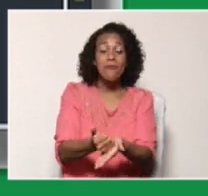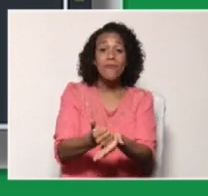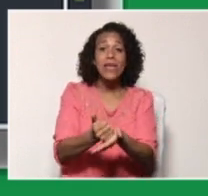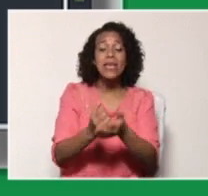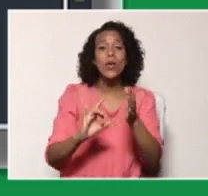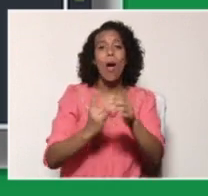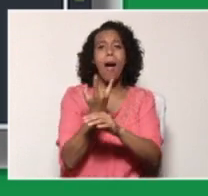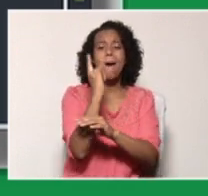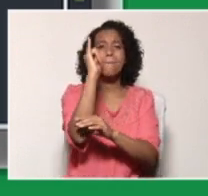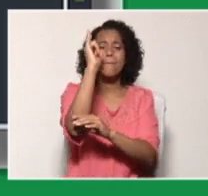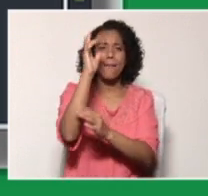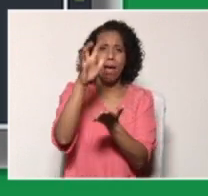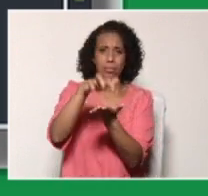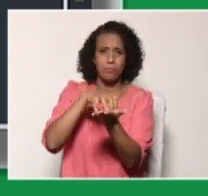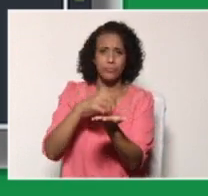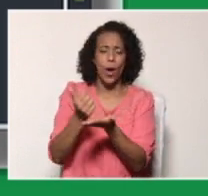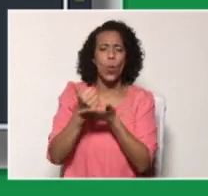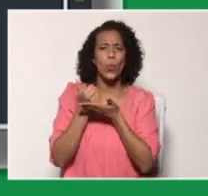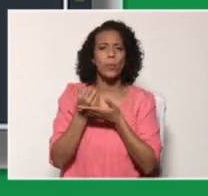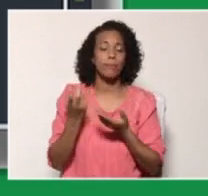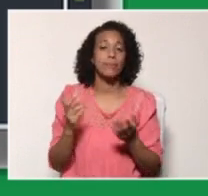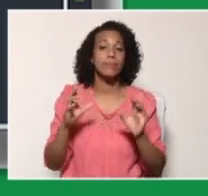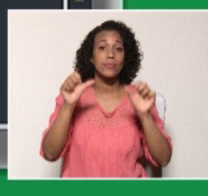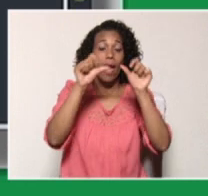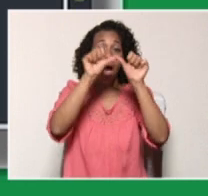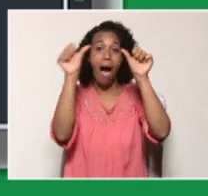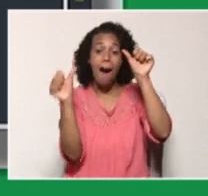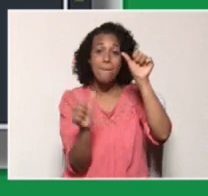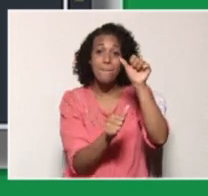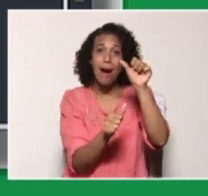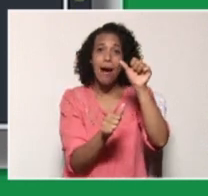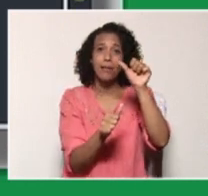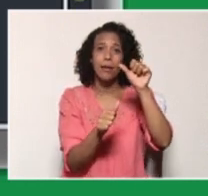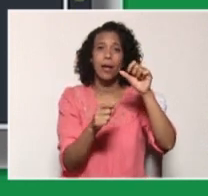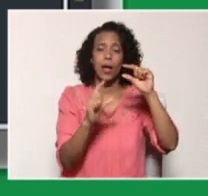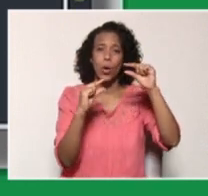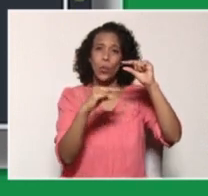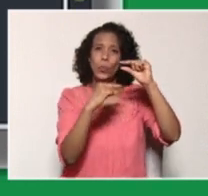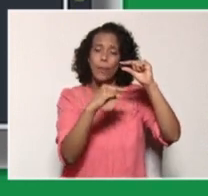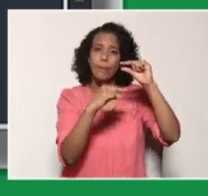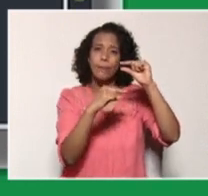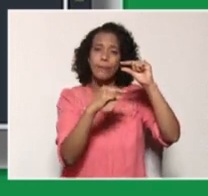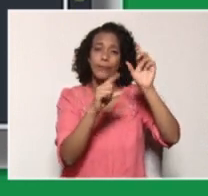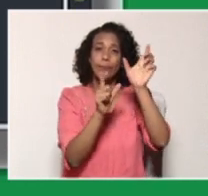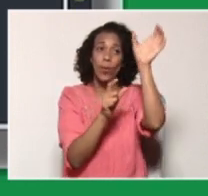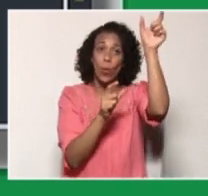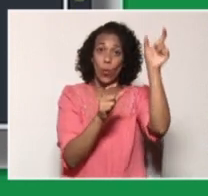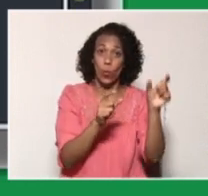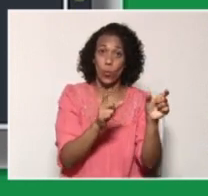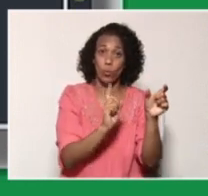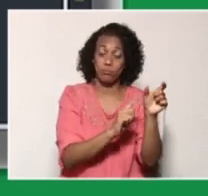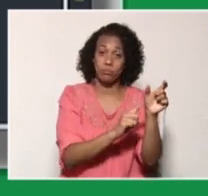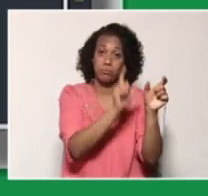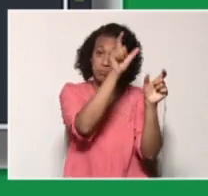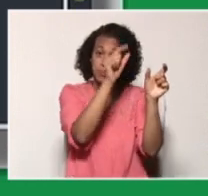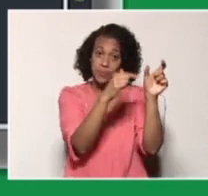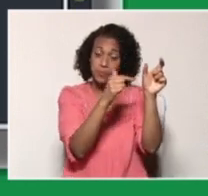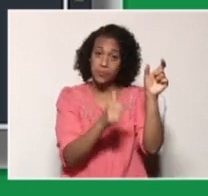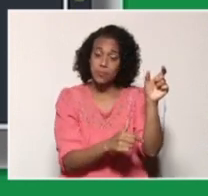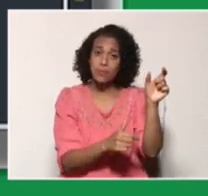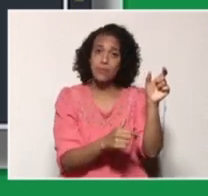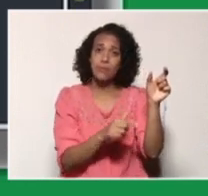las plantas. En la parte inferior, como vemos, está la alineación horizontal centrado, vertical centrado,